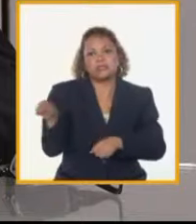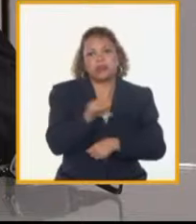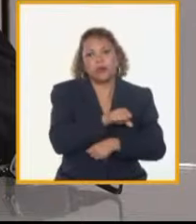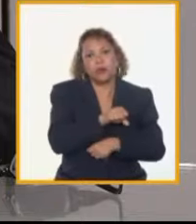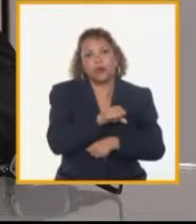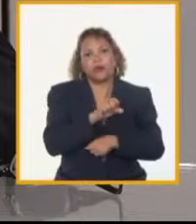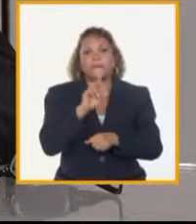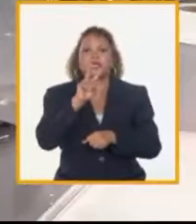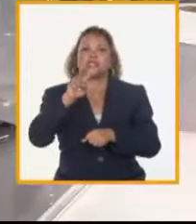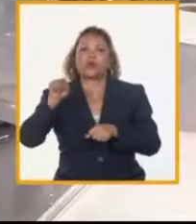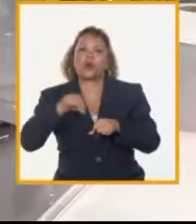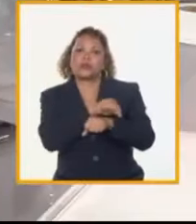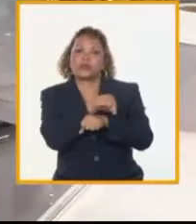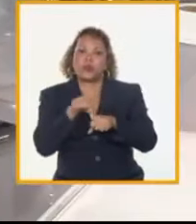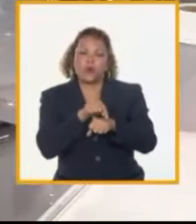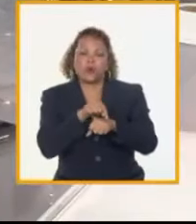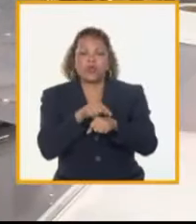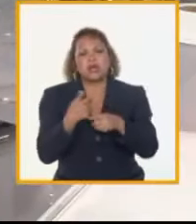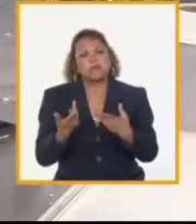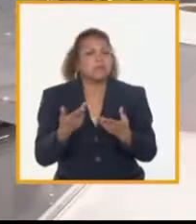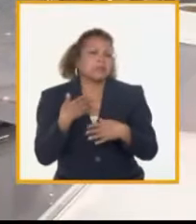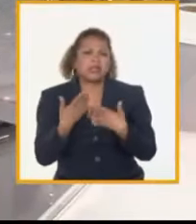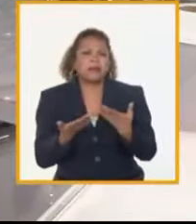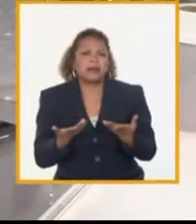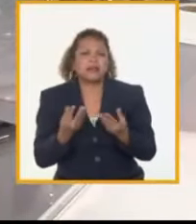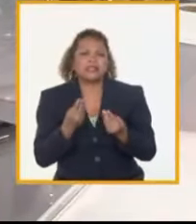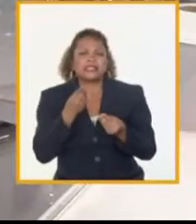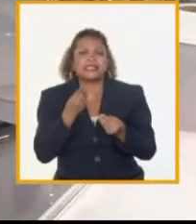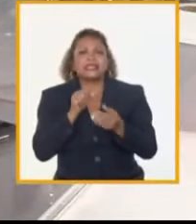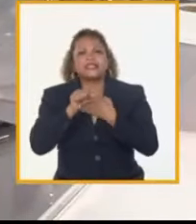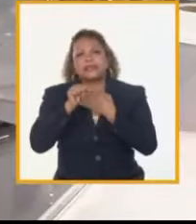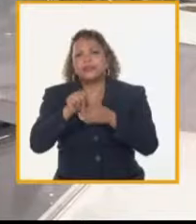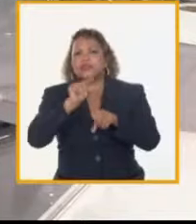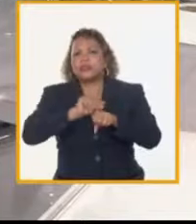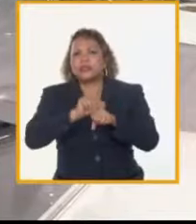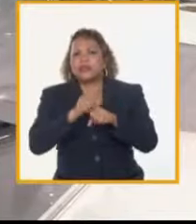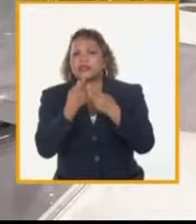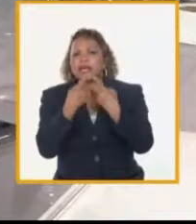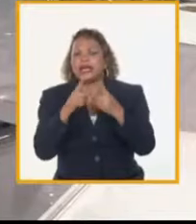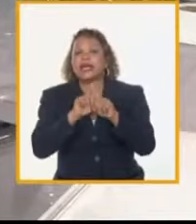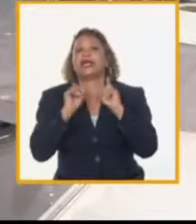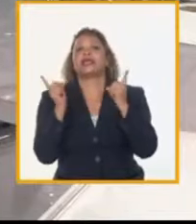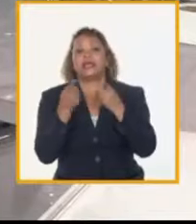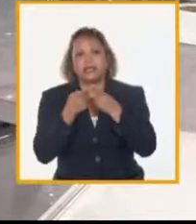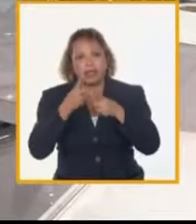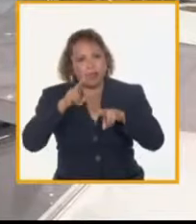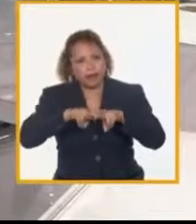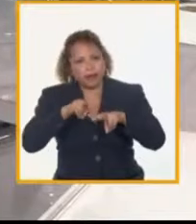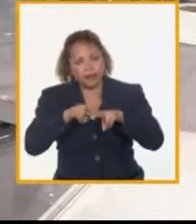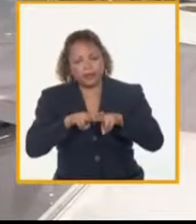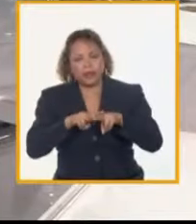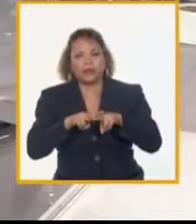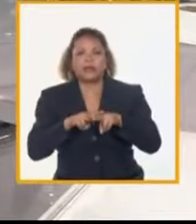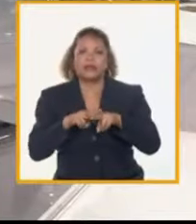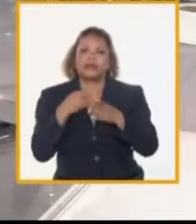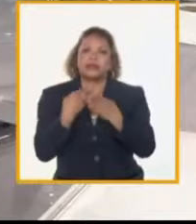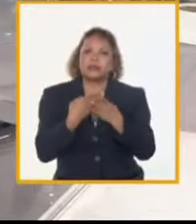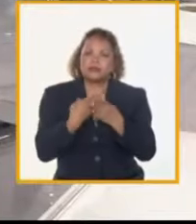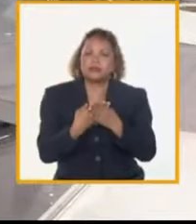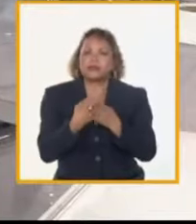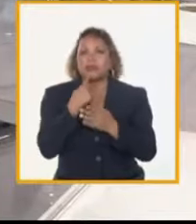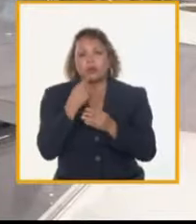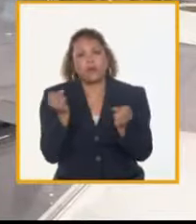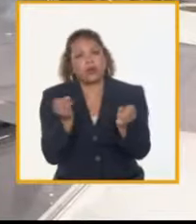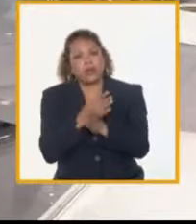estuviera a las 24 horas. ¿Qué es lo que sucede con el servicio de taxi en general en la capital y en general en la empresa y que pudiéramos